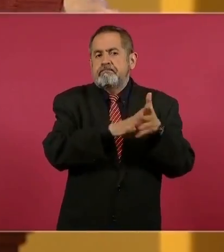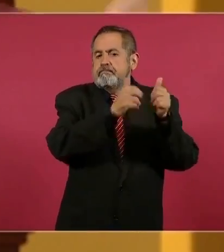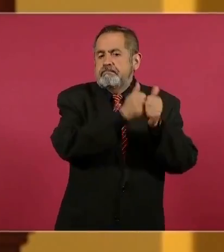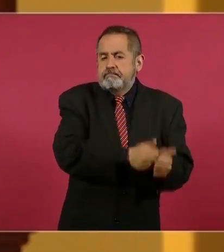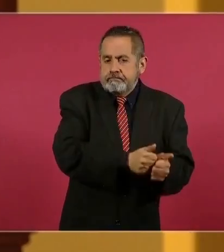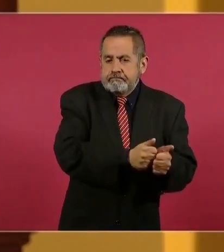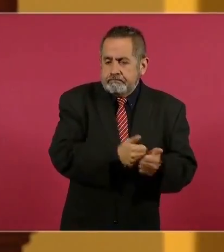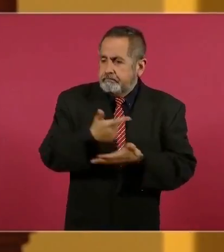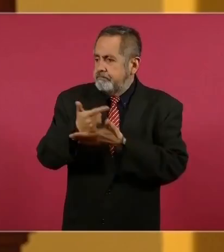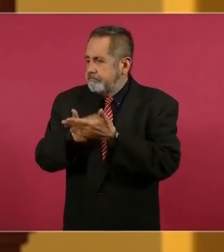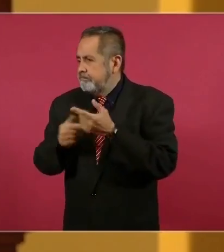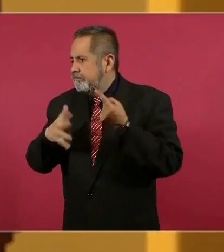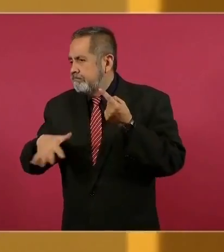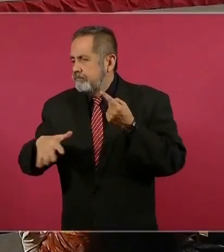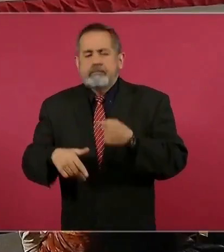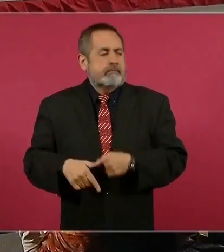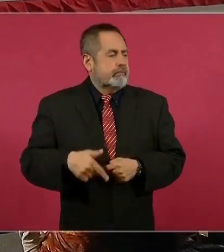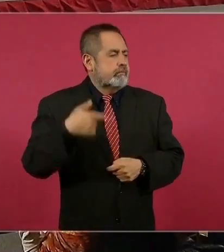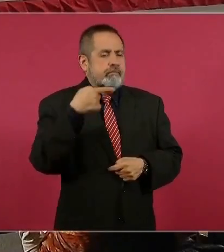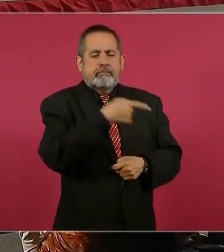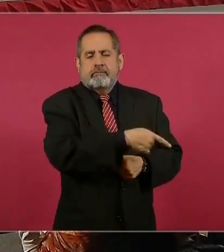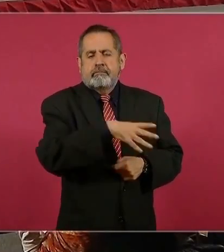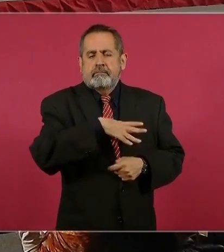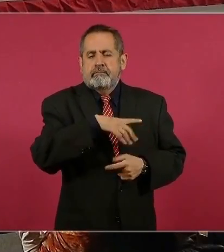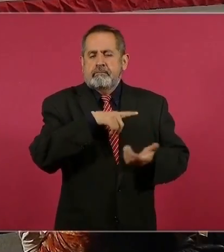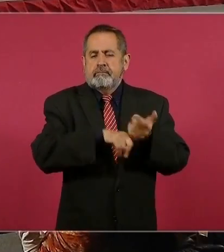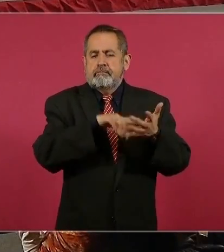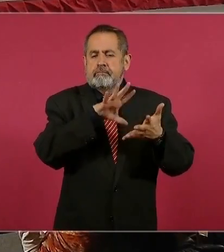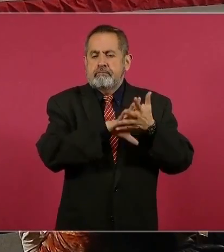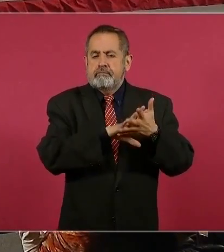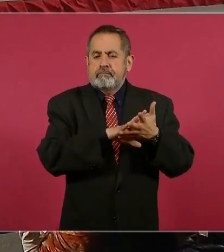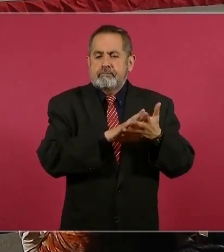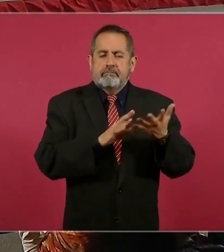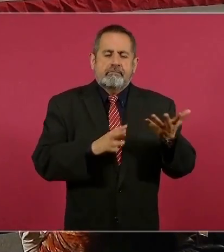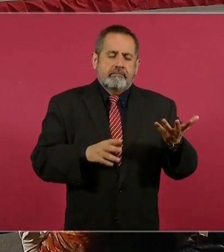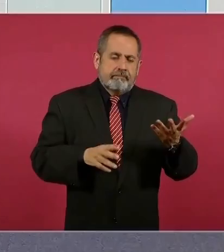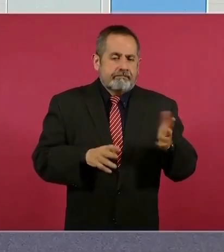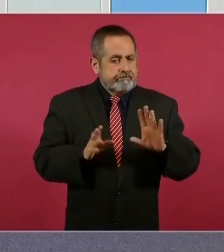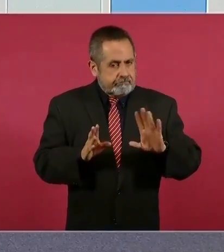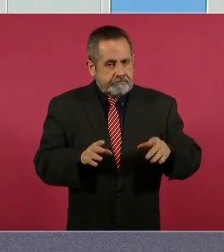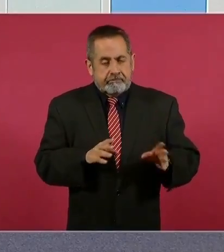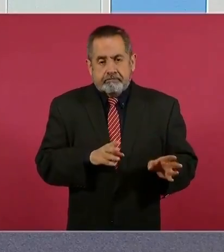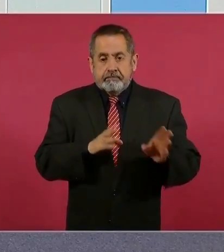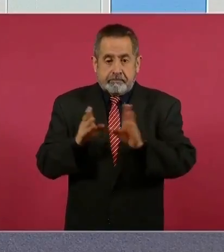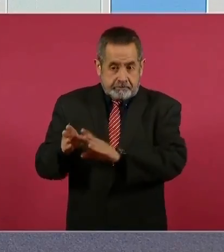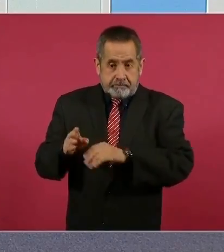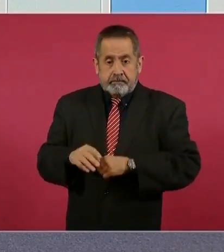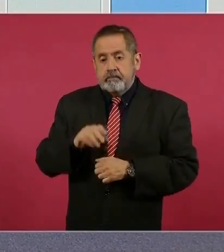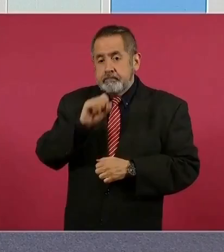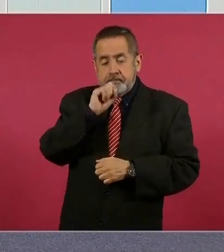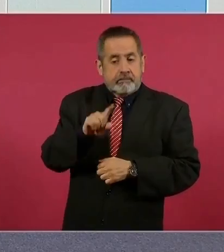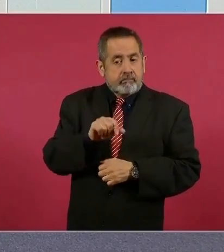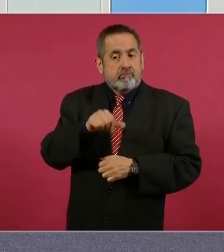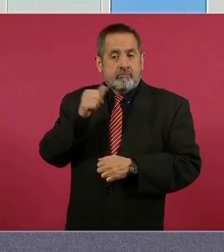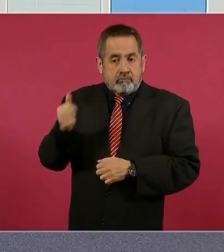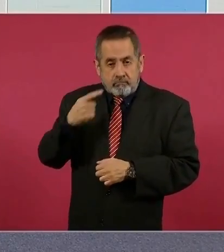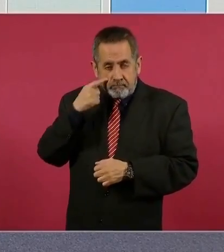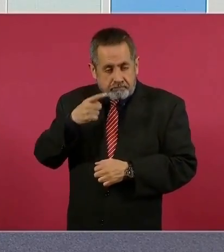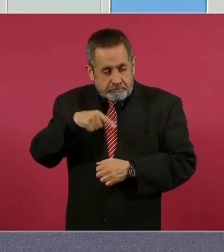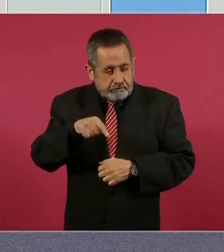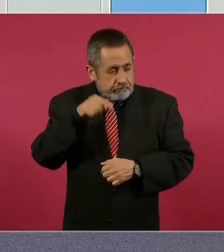encontraban en algún centro penitenciario. Por el otro lado, también ubicamos